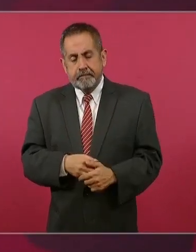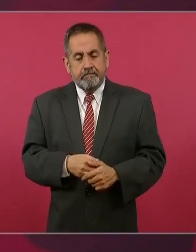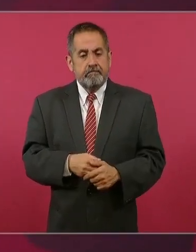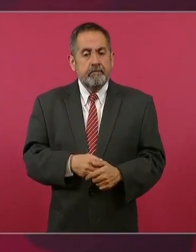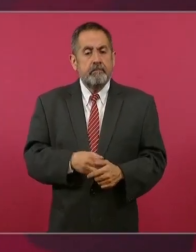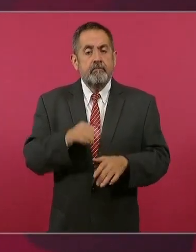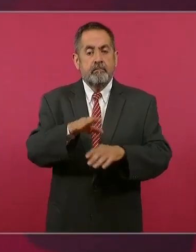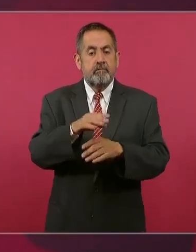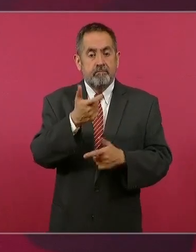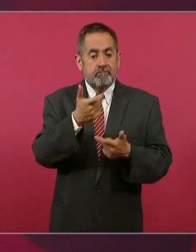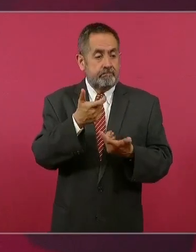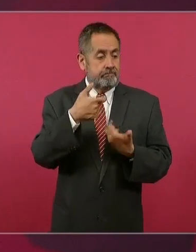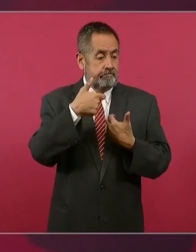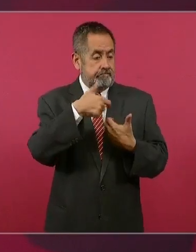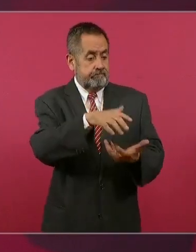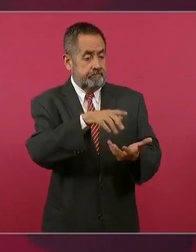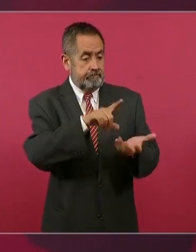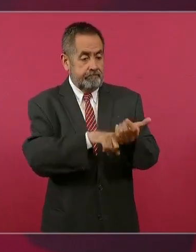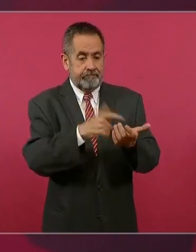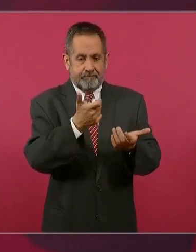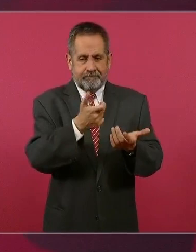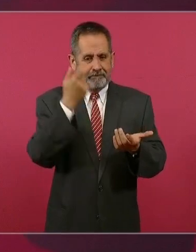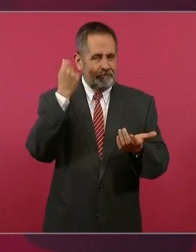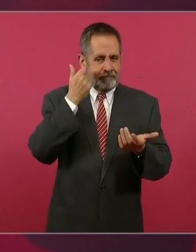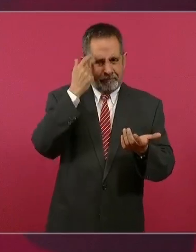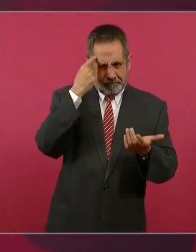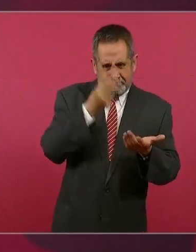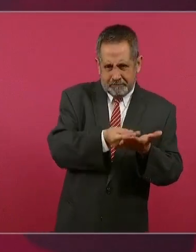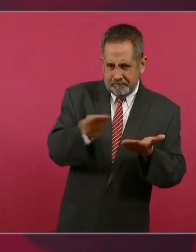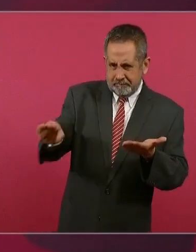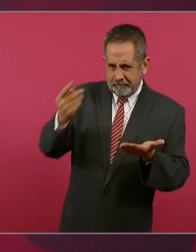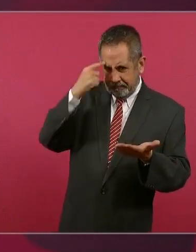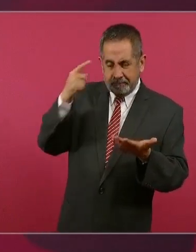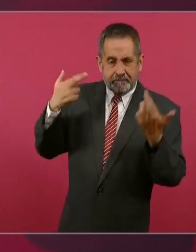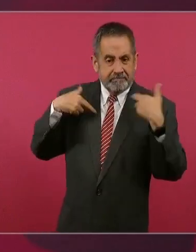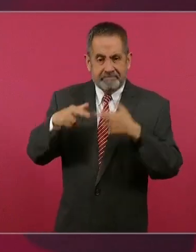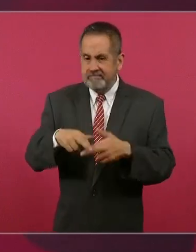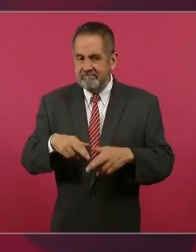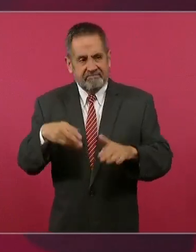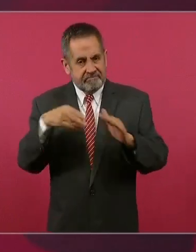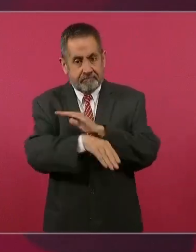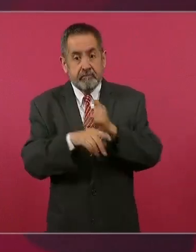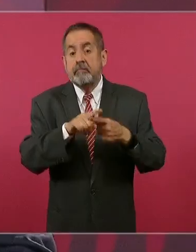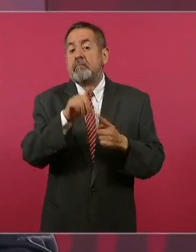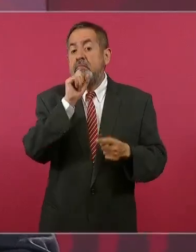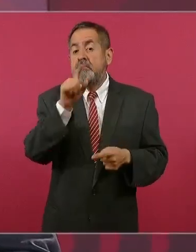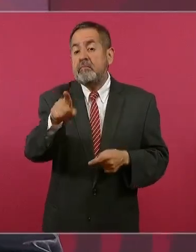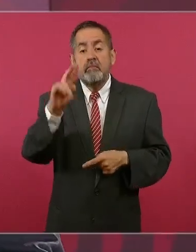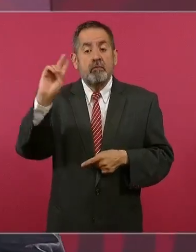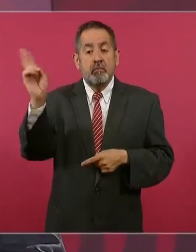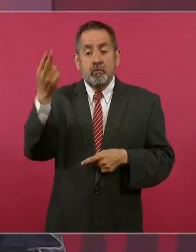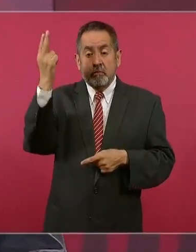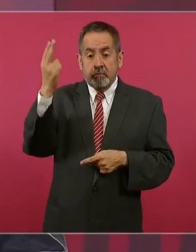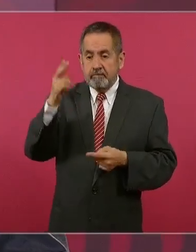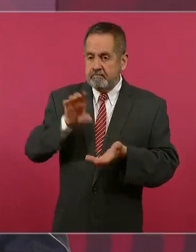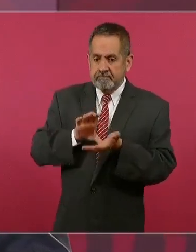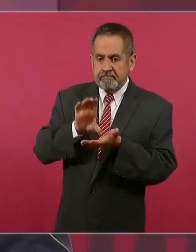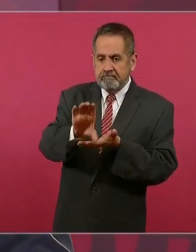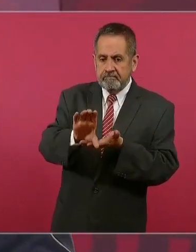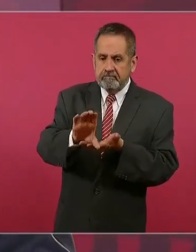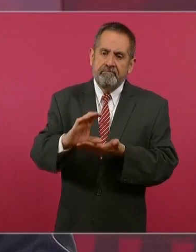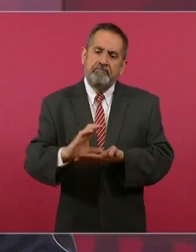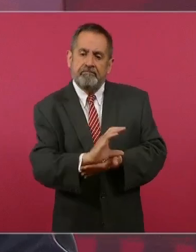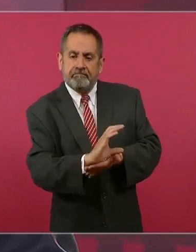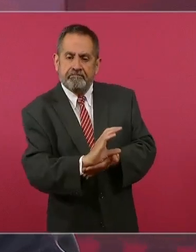en cuanto a los fondos de maestros. Fondos para la universidad que también fueron desviados